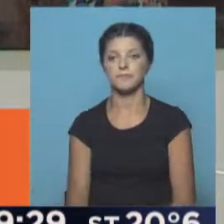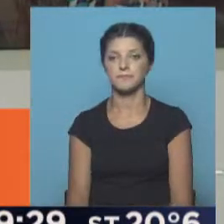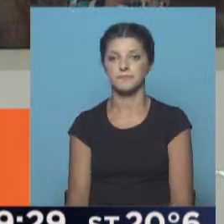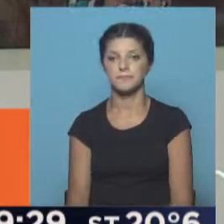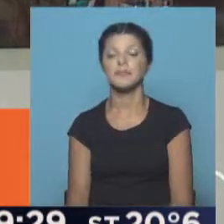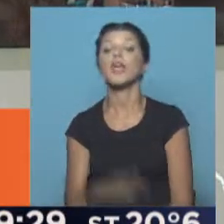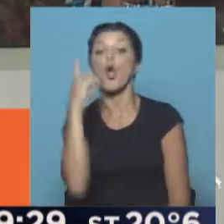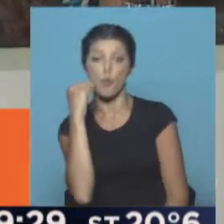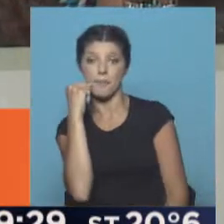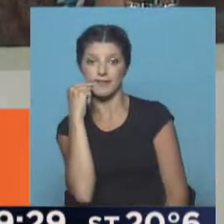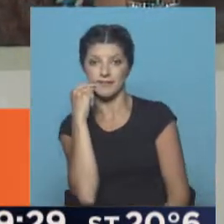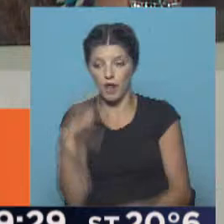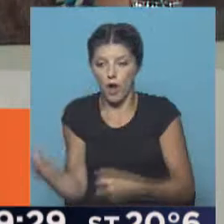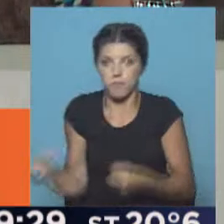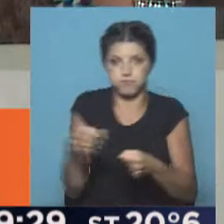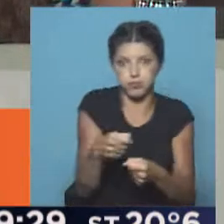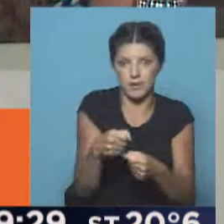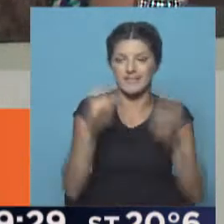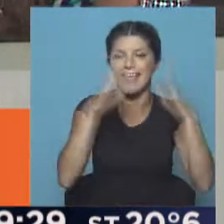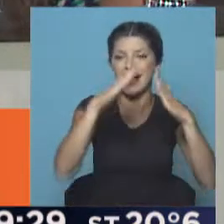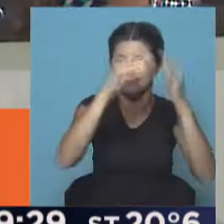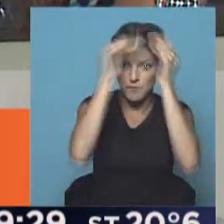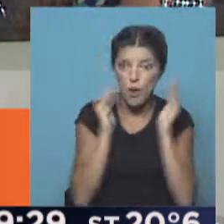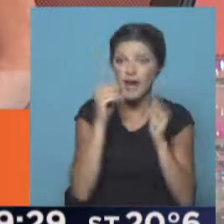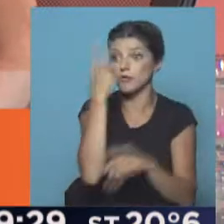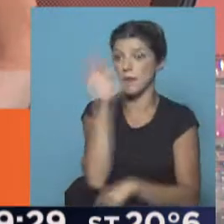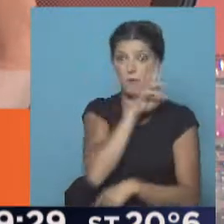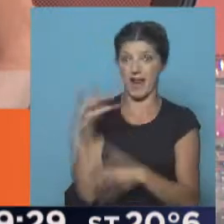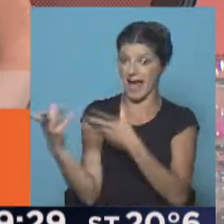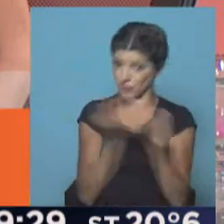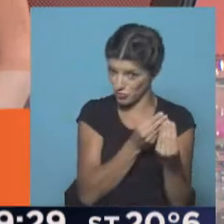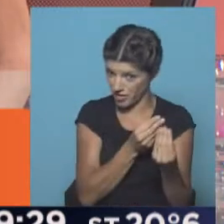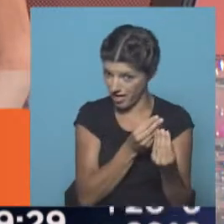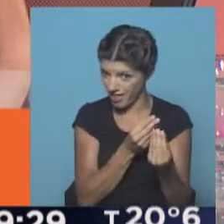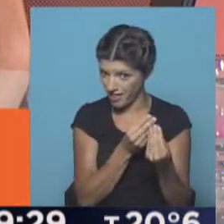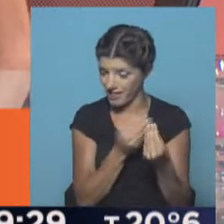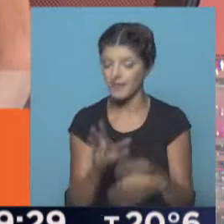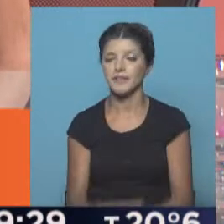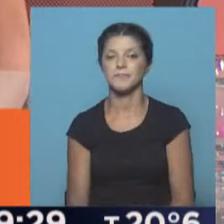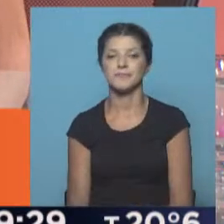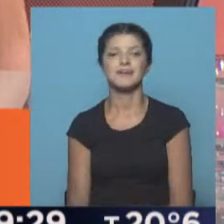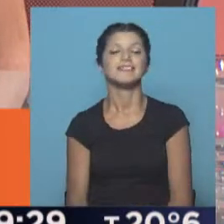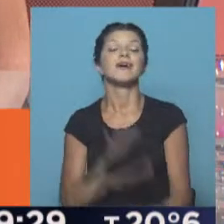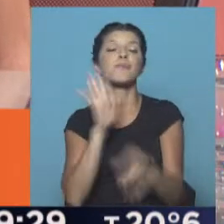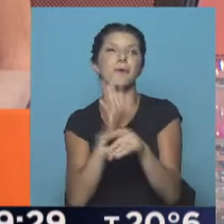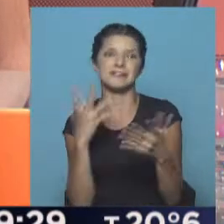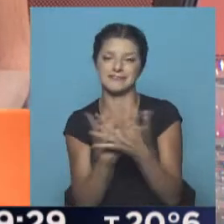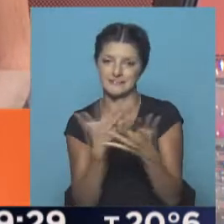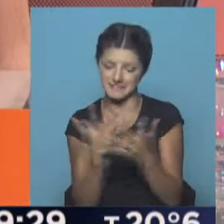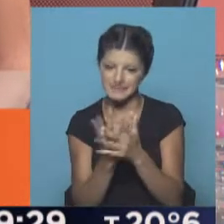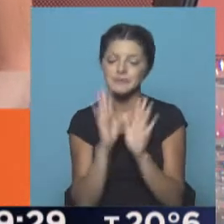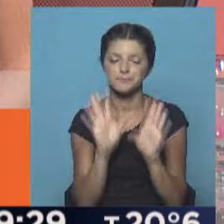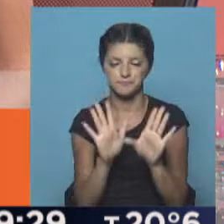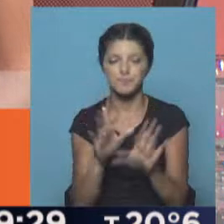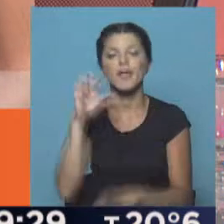los bolsos, los lleva al monasterio y una monja lo ayuda a entrarlos, ¿no? Es casi una tortura para nosotros de la Fiscalía, porque el